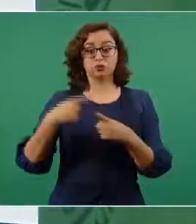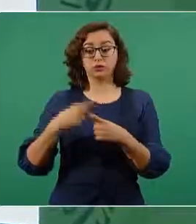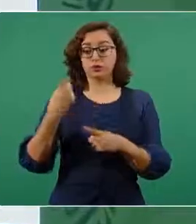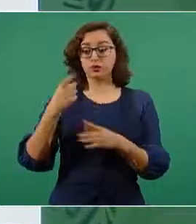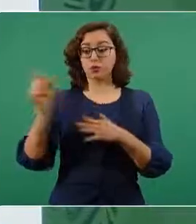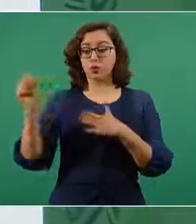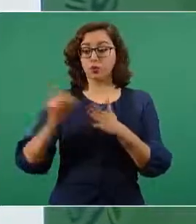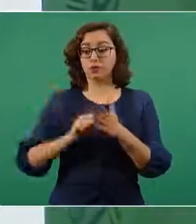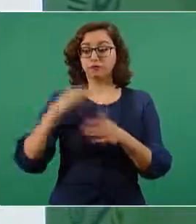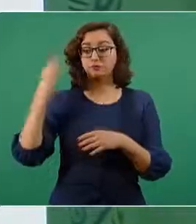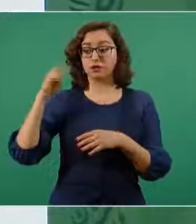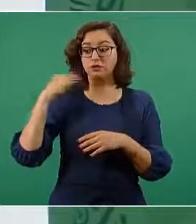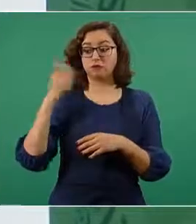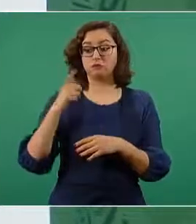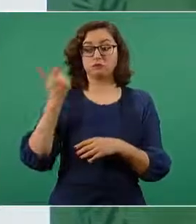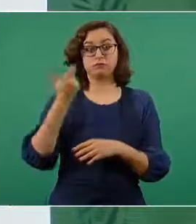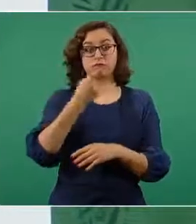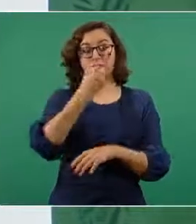a romper récord,